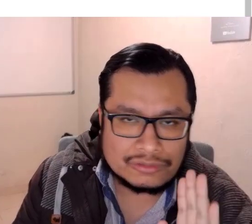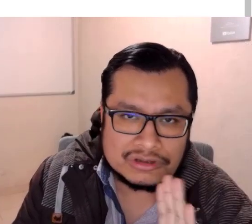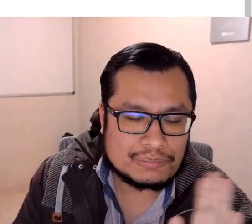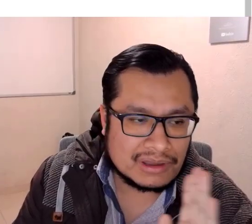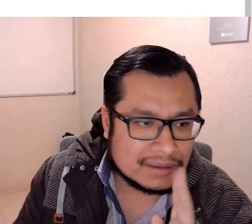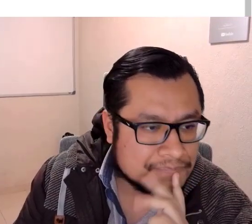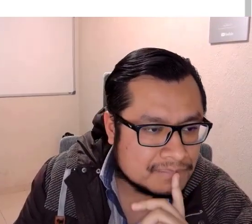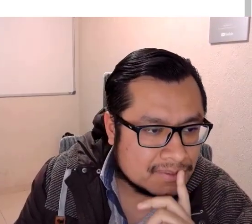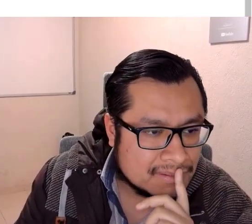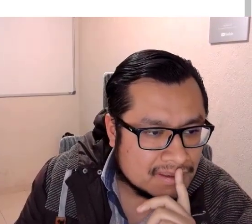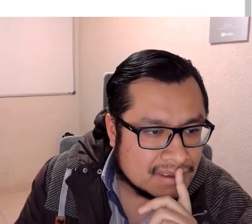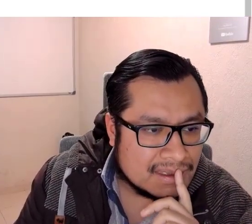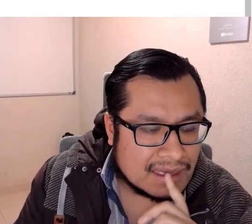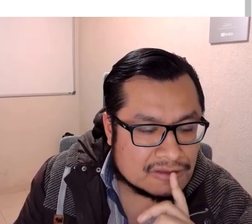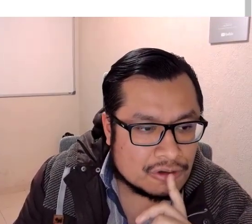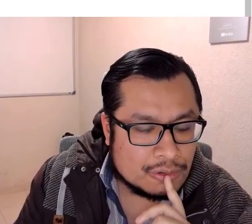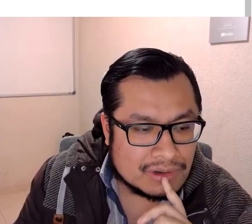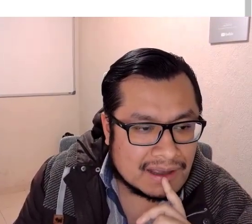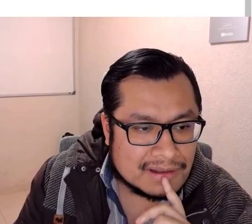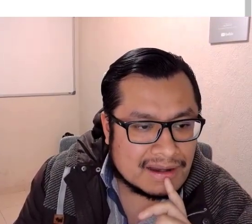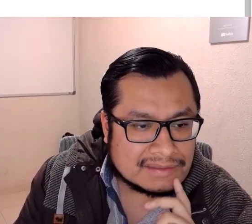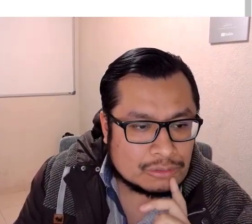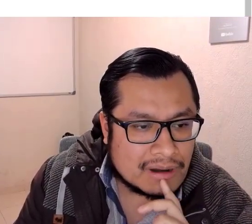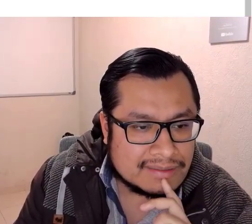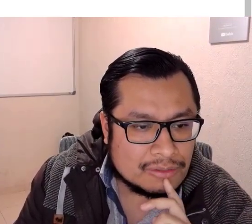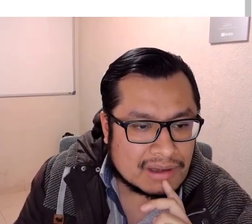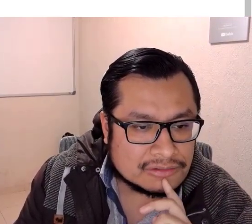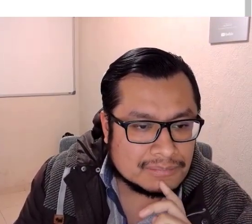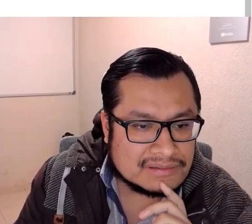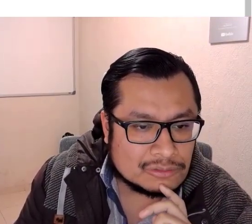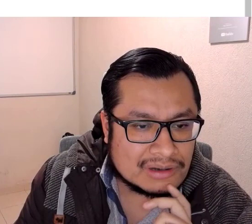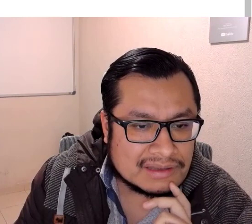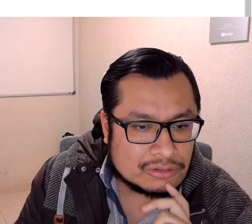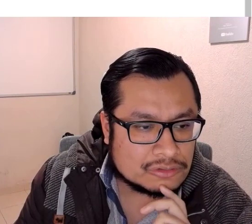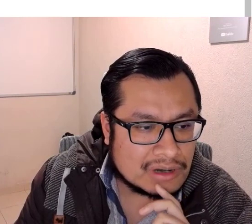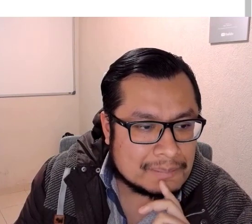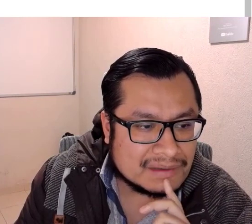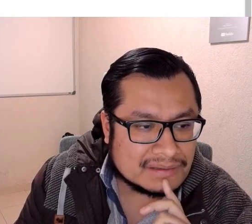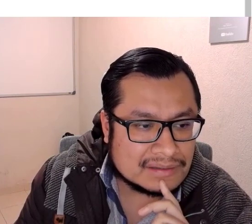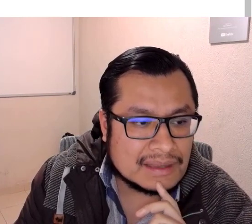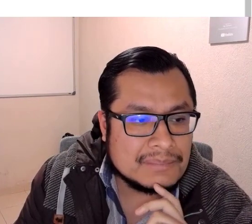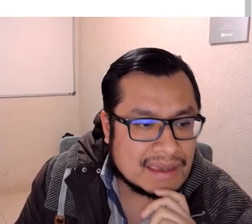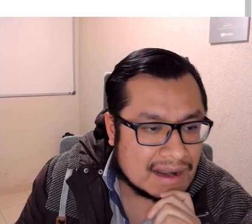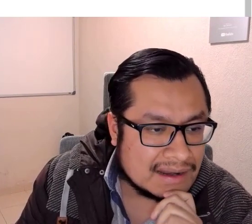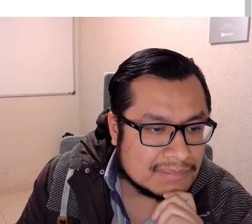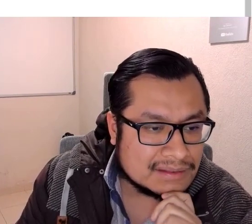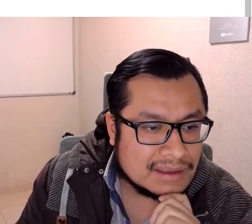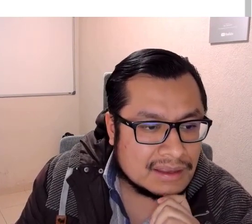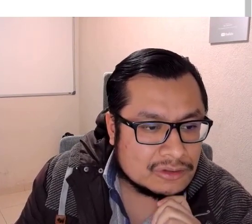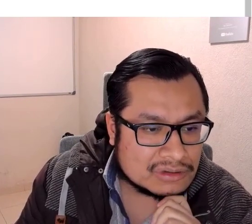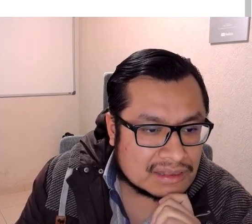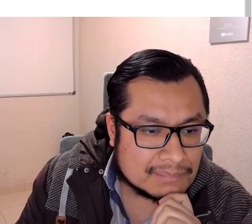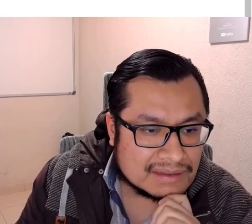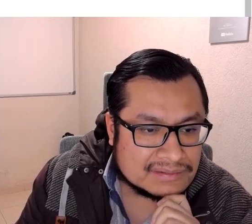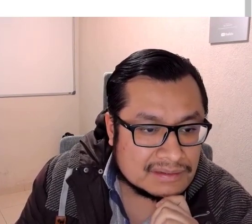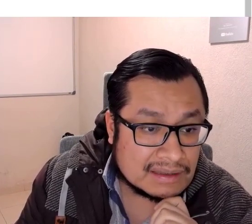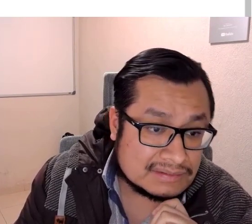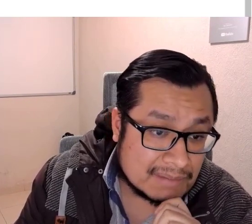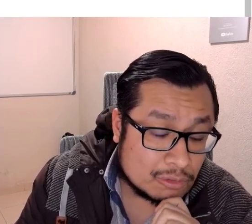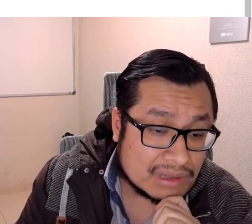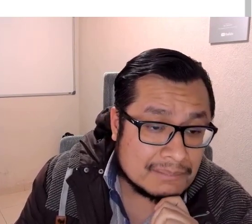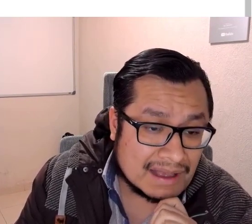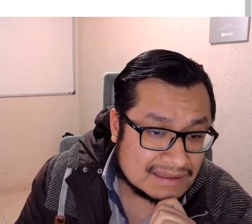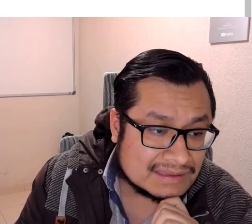o no se puede en cholula la titular de educación visitó el centro escolar presidente miguel alemán donde también